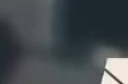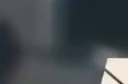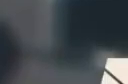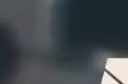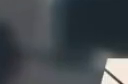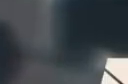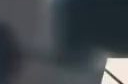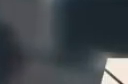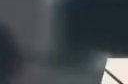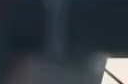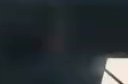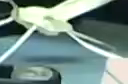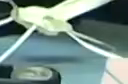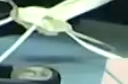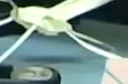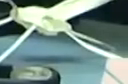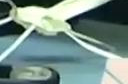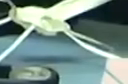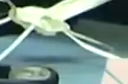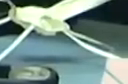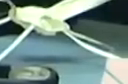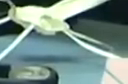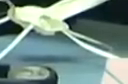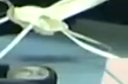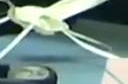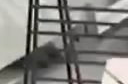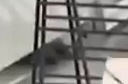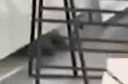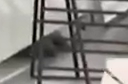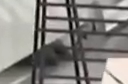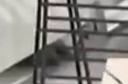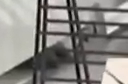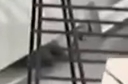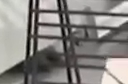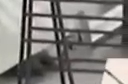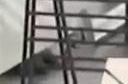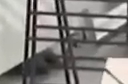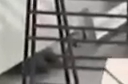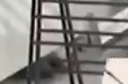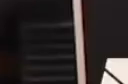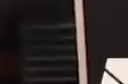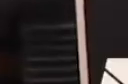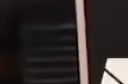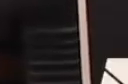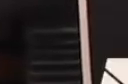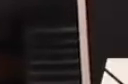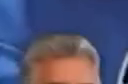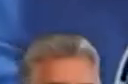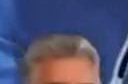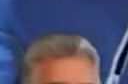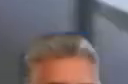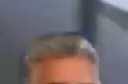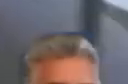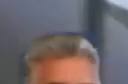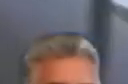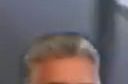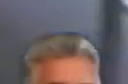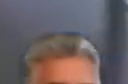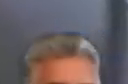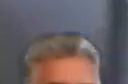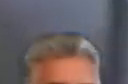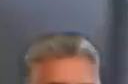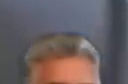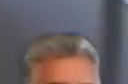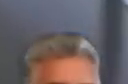1 de enero de 2024, el salario mínimo aumentará un 20%, con lo que estará alcanzando los 248 pesos con